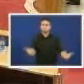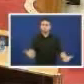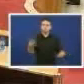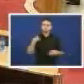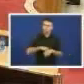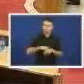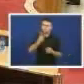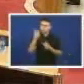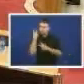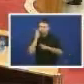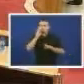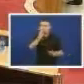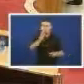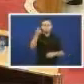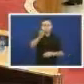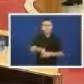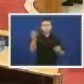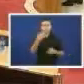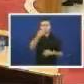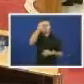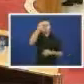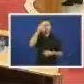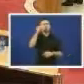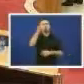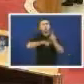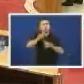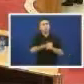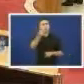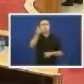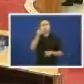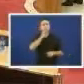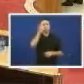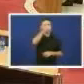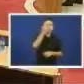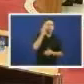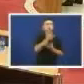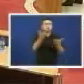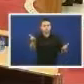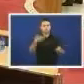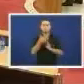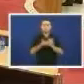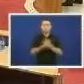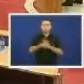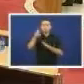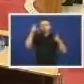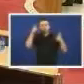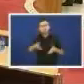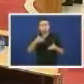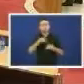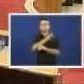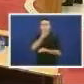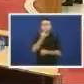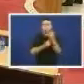problemas que máis preocupan aos galegos e as galegas e, en especial, todo o que se refire a crise económica que enfrentamos e